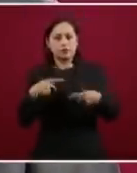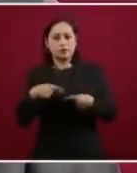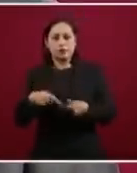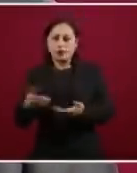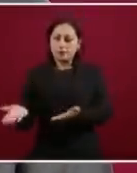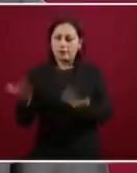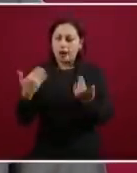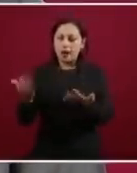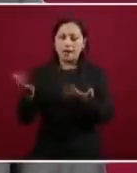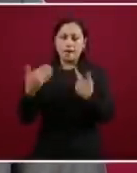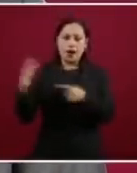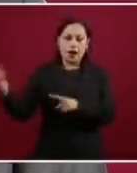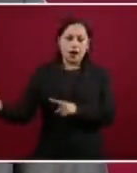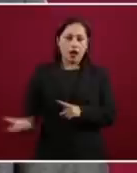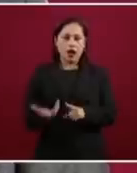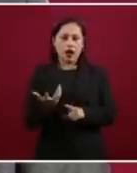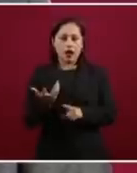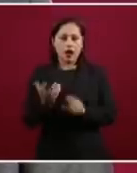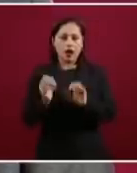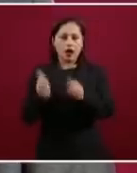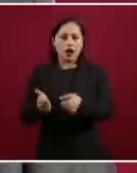está en otra parte.